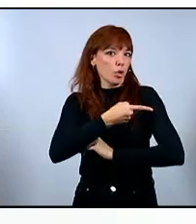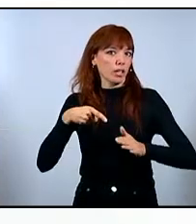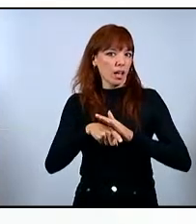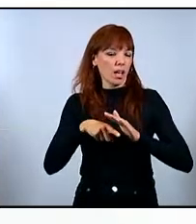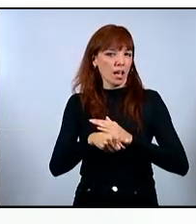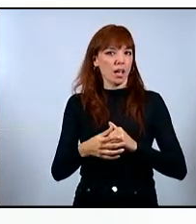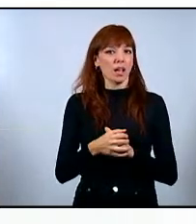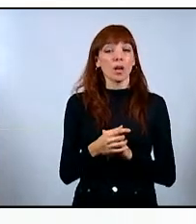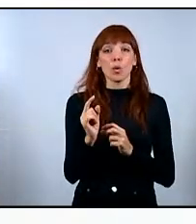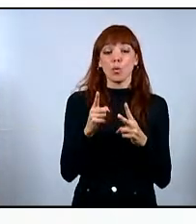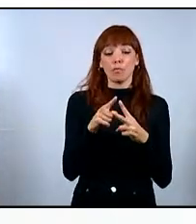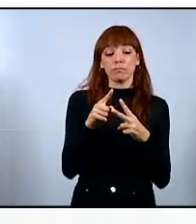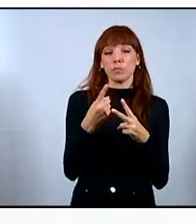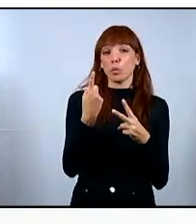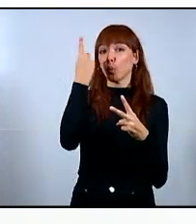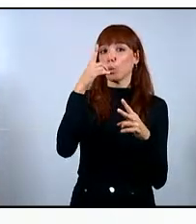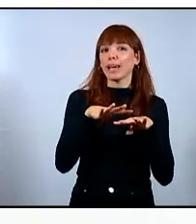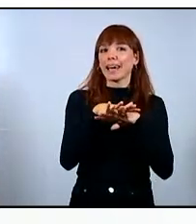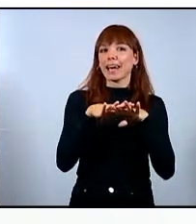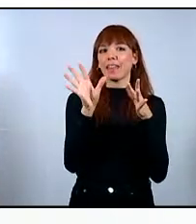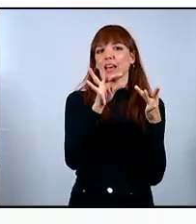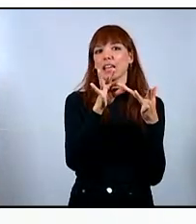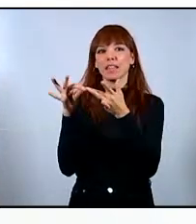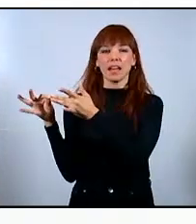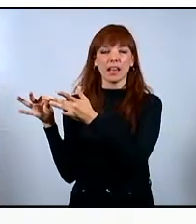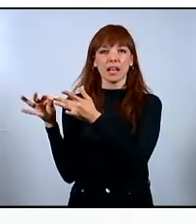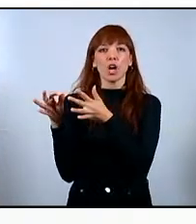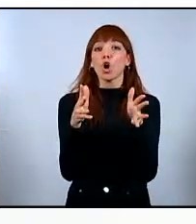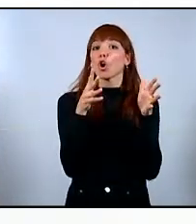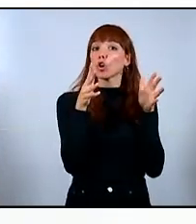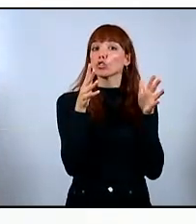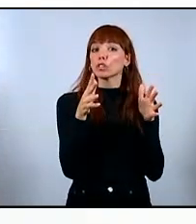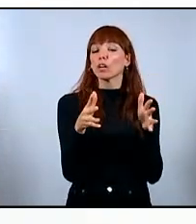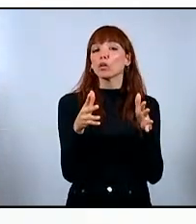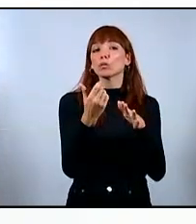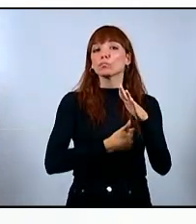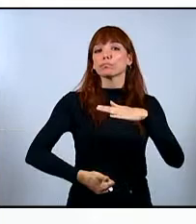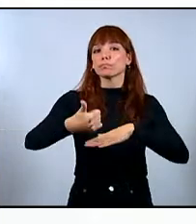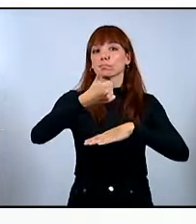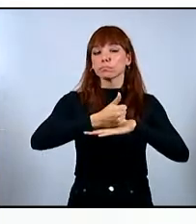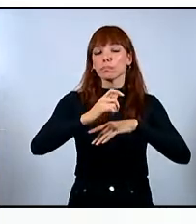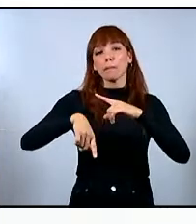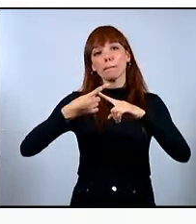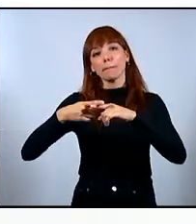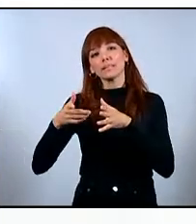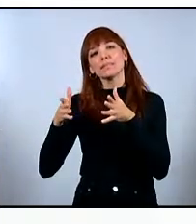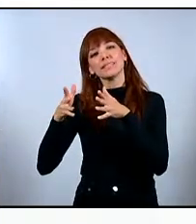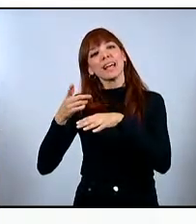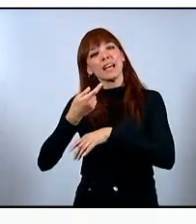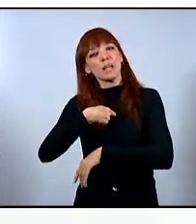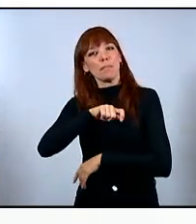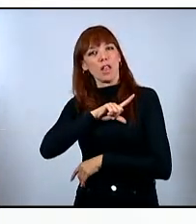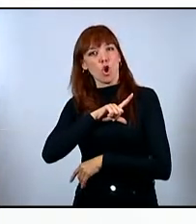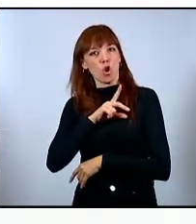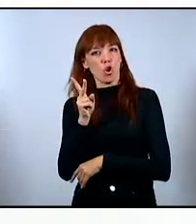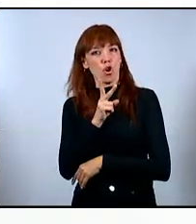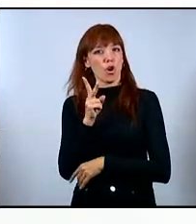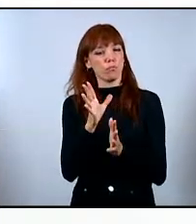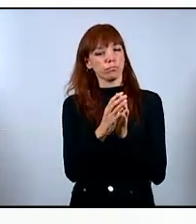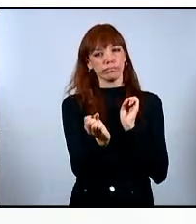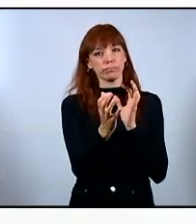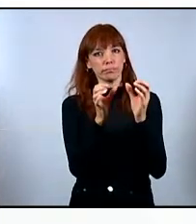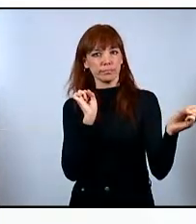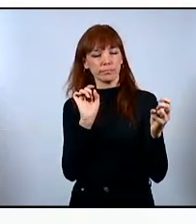la Red de Líderes, con el Consejo Superior de Deportes y la Asociación del Deporte Español. Y, en segundo lugar, de la mano de la